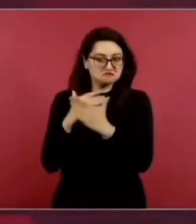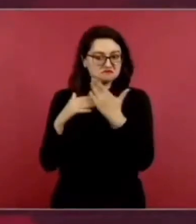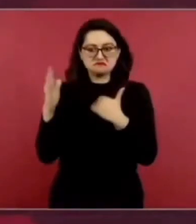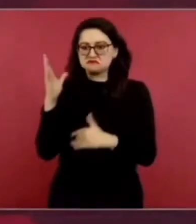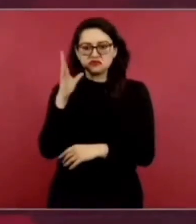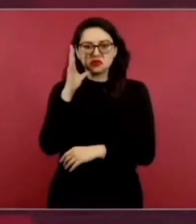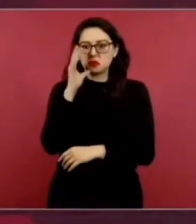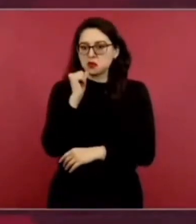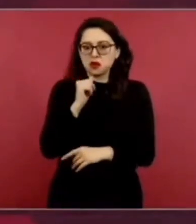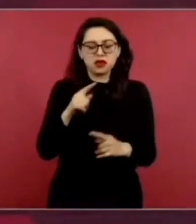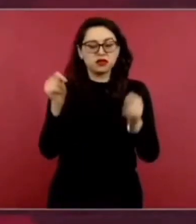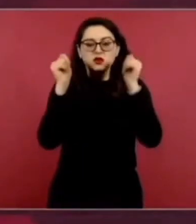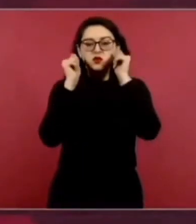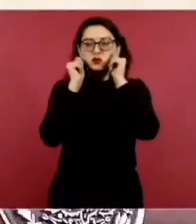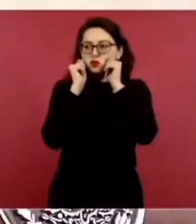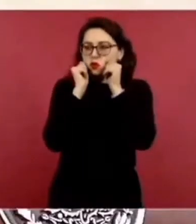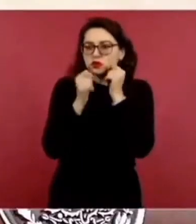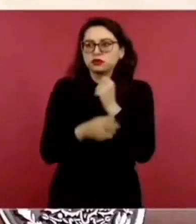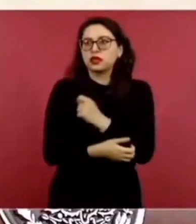una